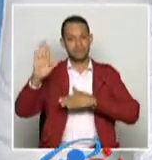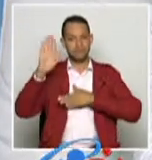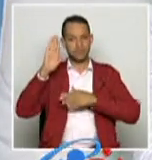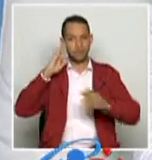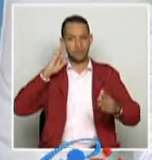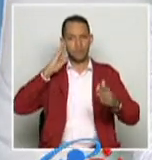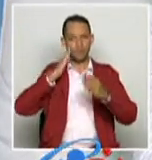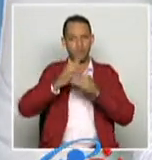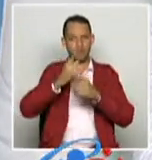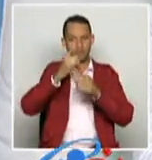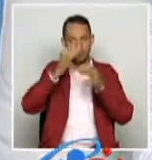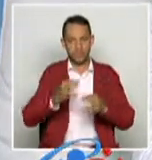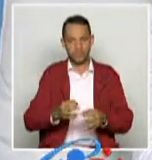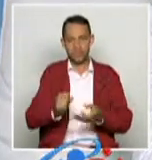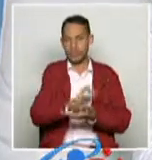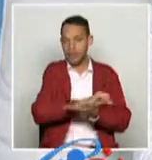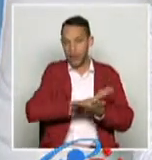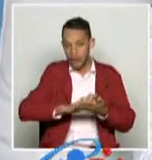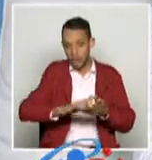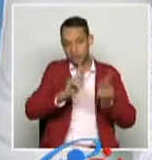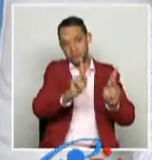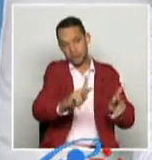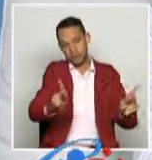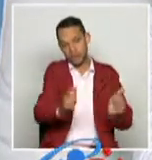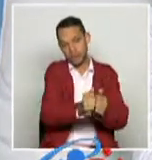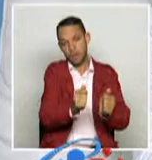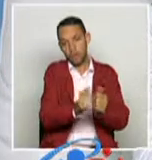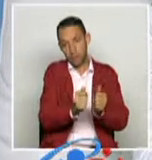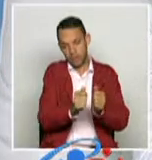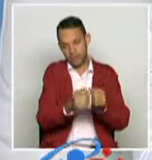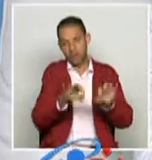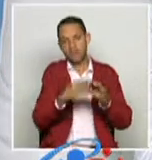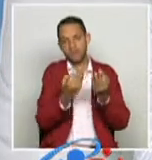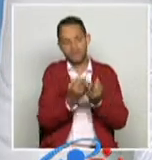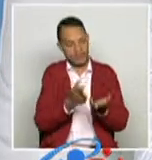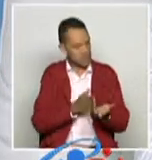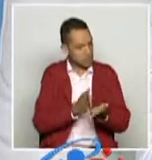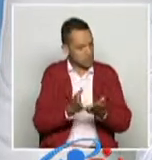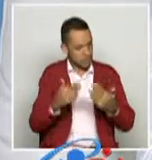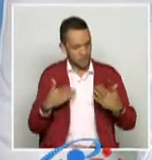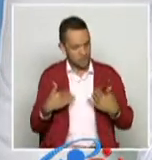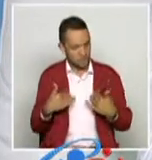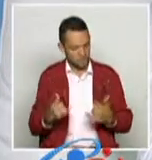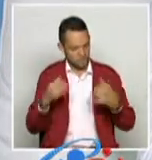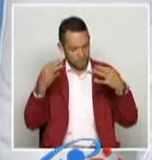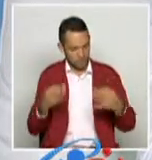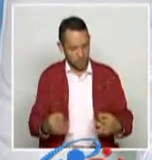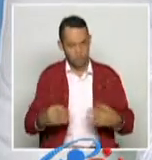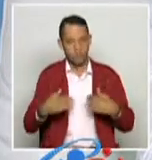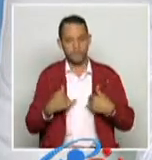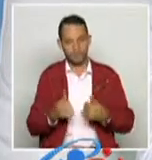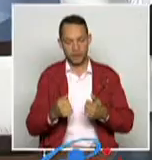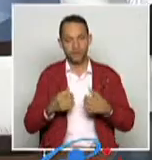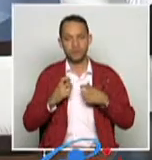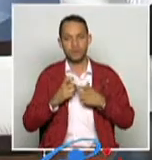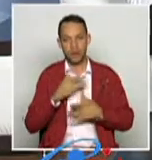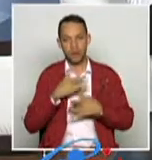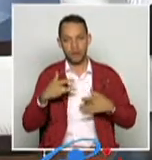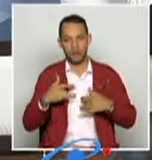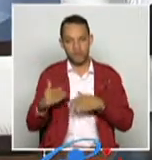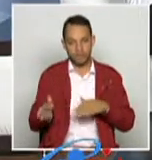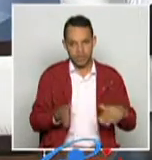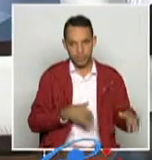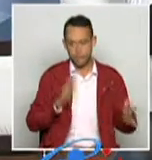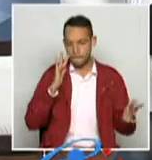es brindar este servicio sin costo, sino acompañar a estas familias hasta que el niño llegue felizmente a una cirugía cardiovascular.